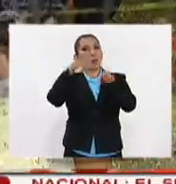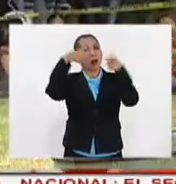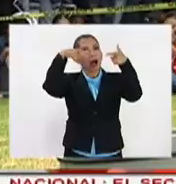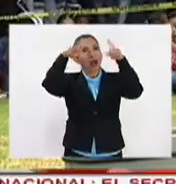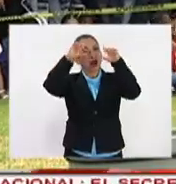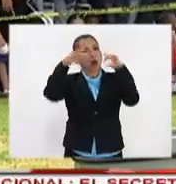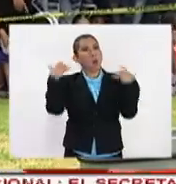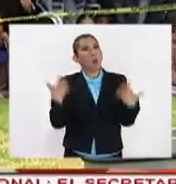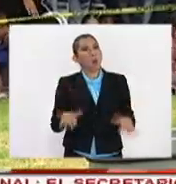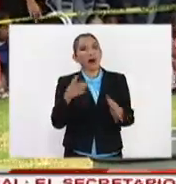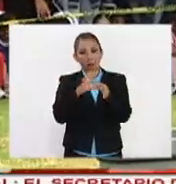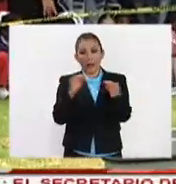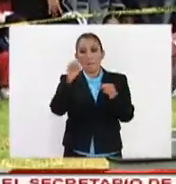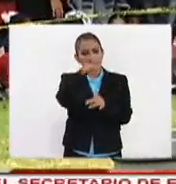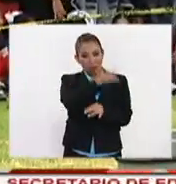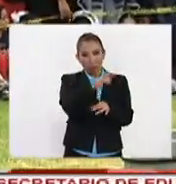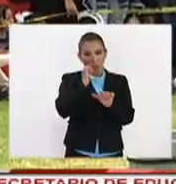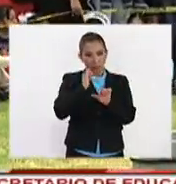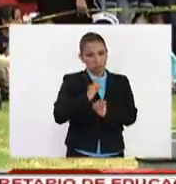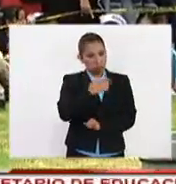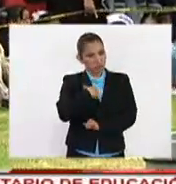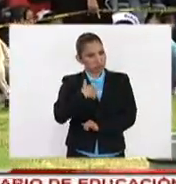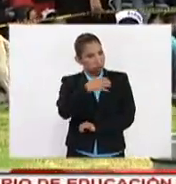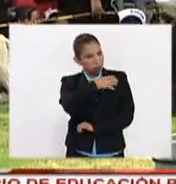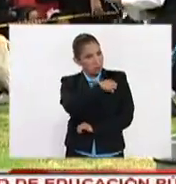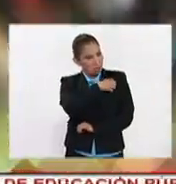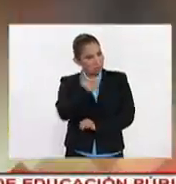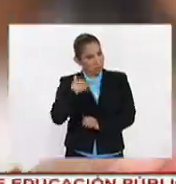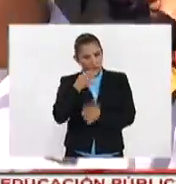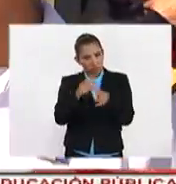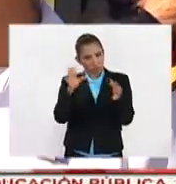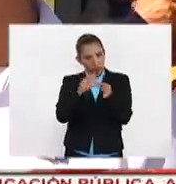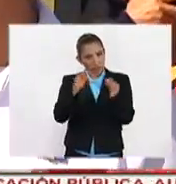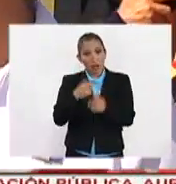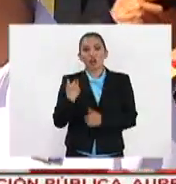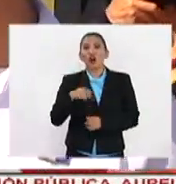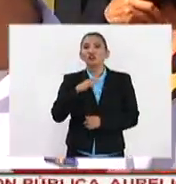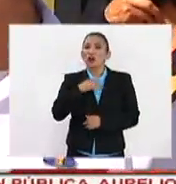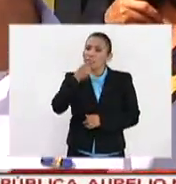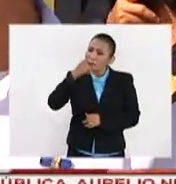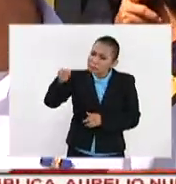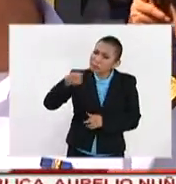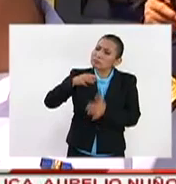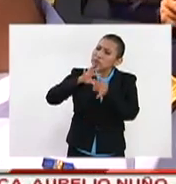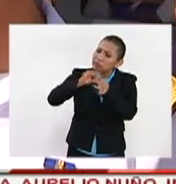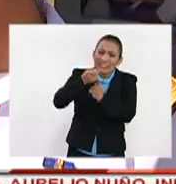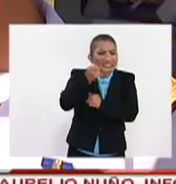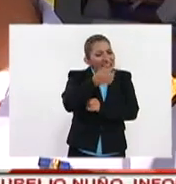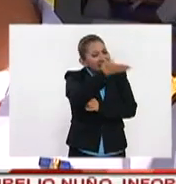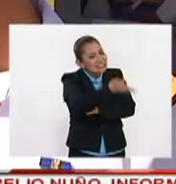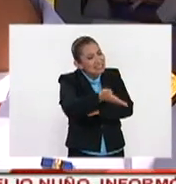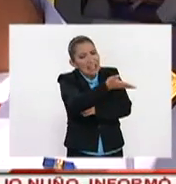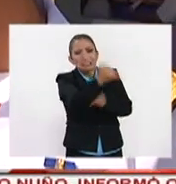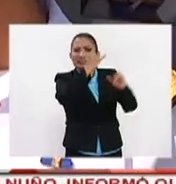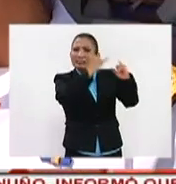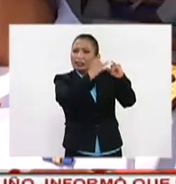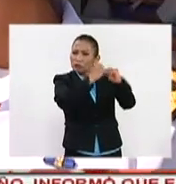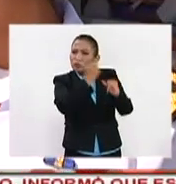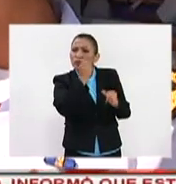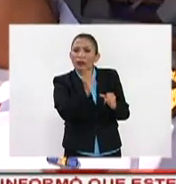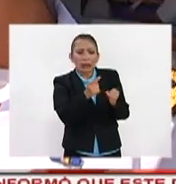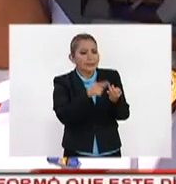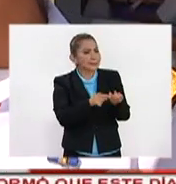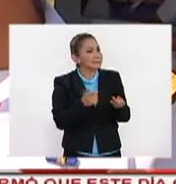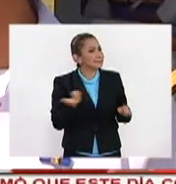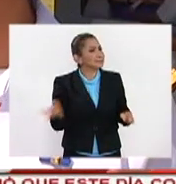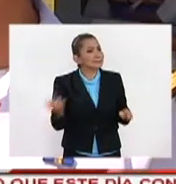Marina, explicado por los mismos tenientes y capitanes. Nosotros les podemos explicar lo que es la institución,